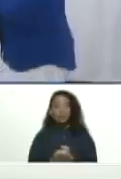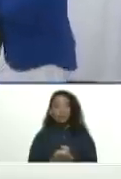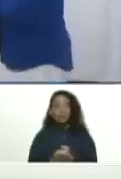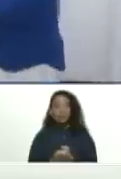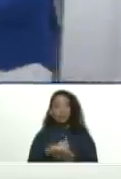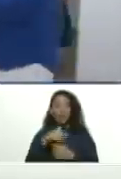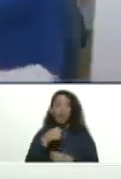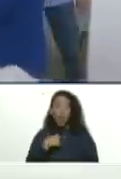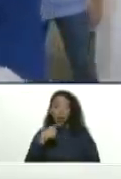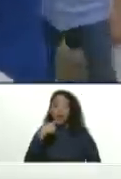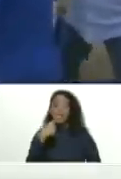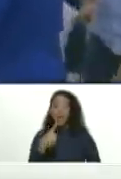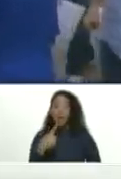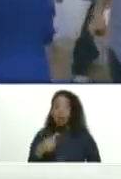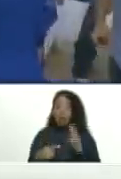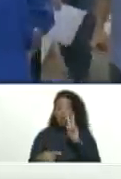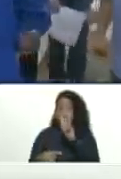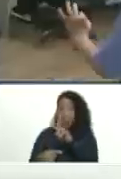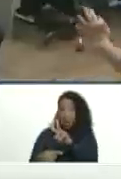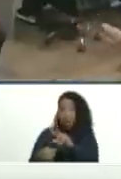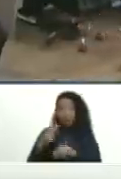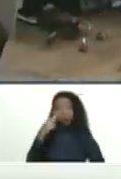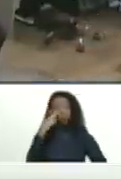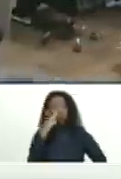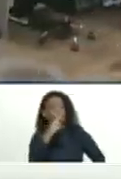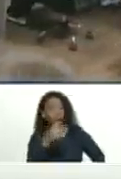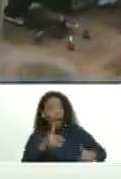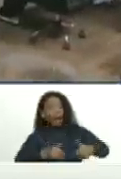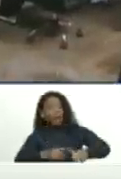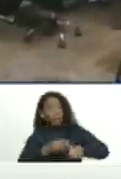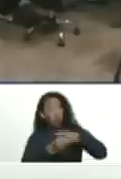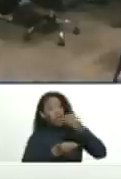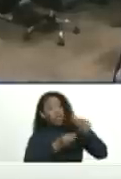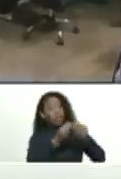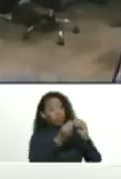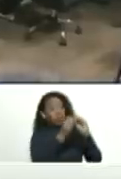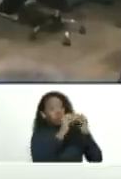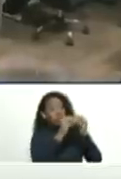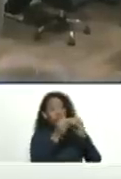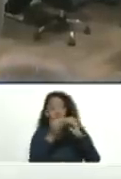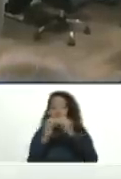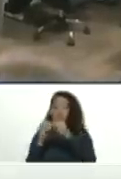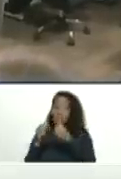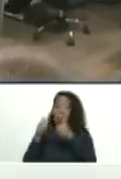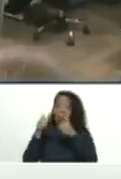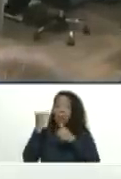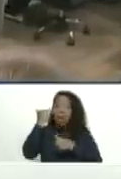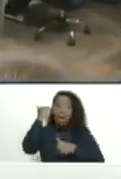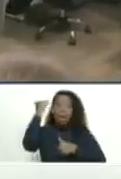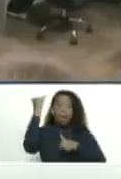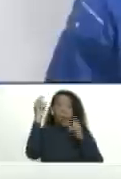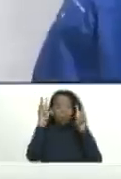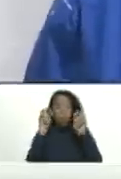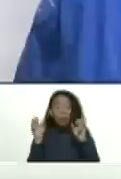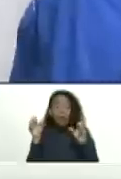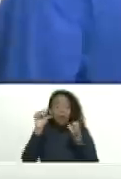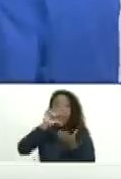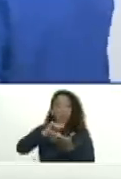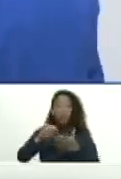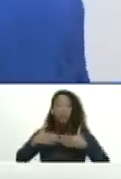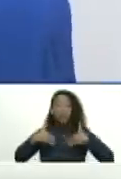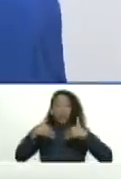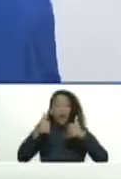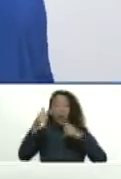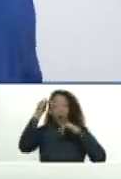dije, viendo este esfuerzo tremendo que se ha hecho por crear un centro